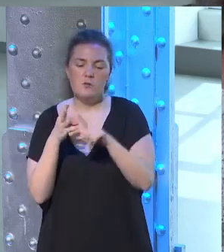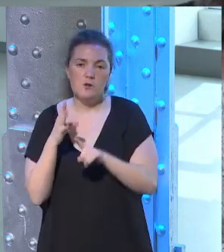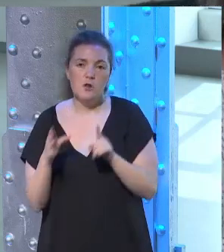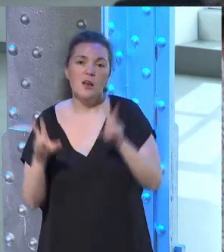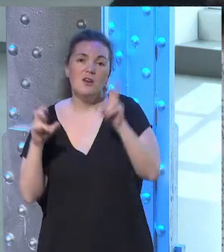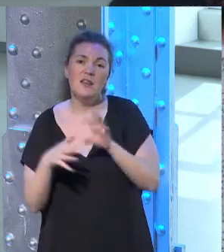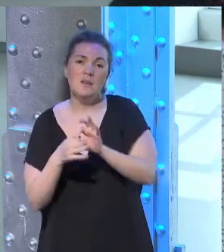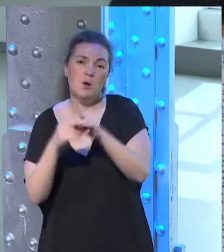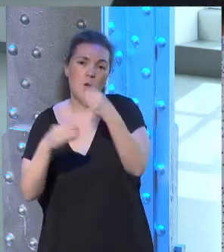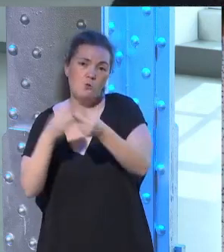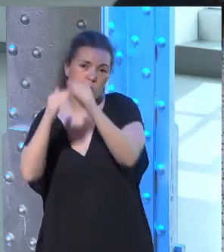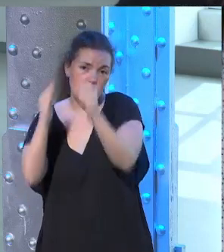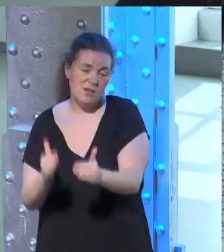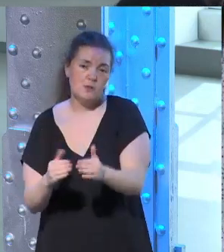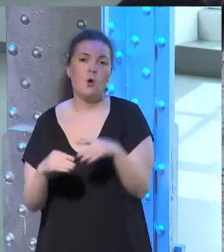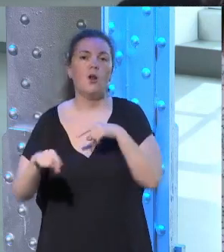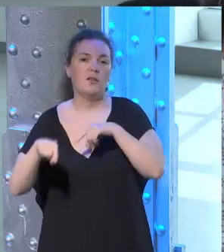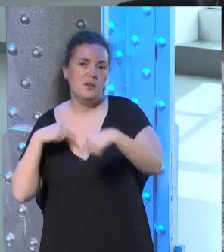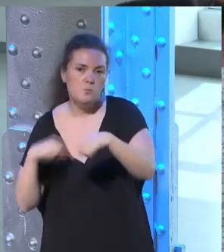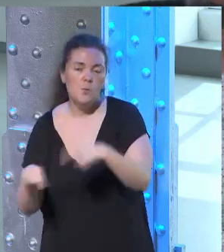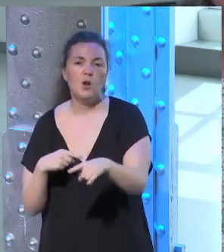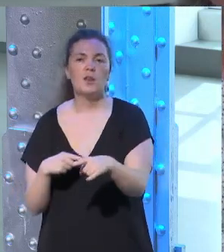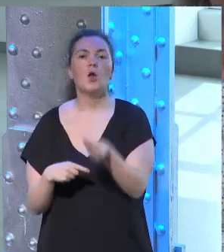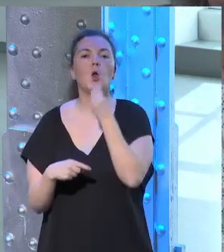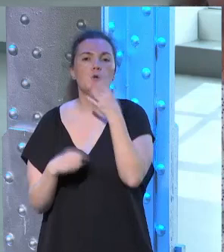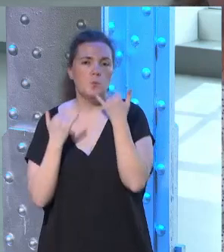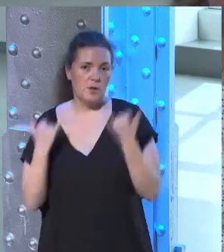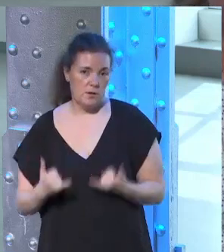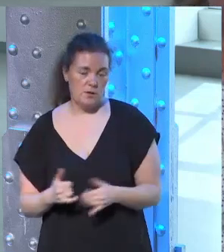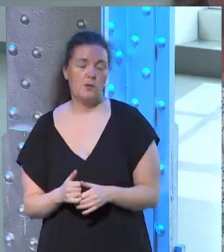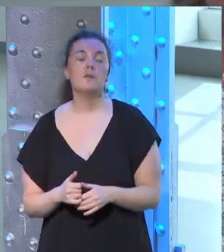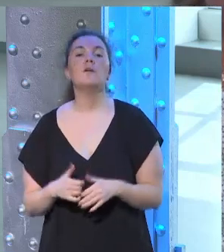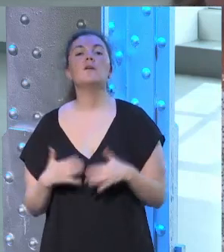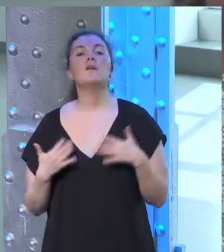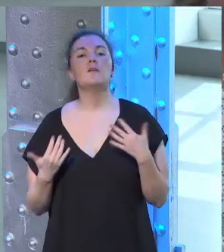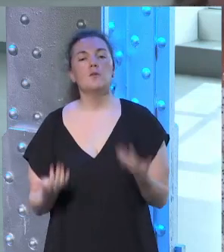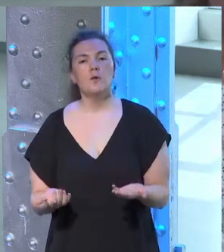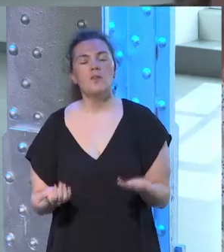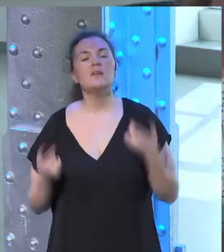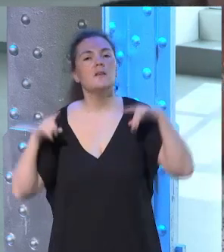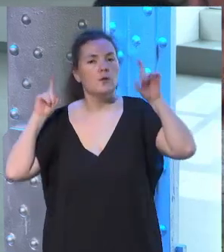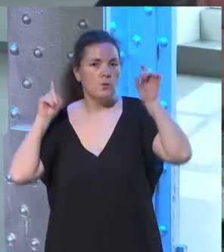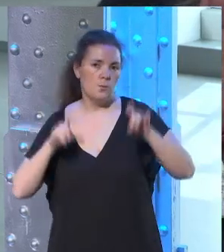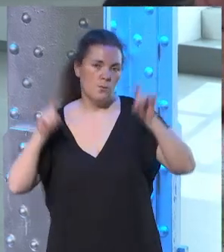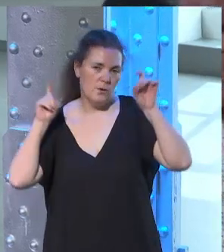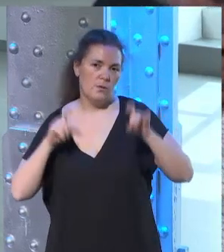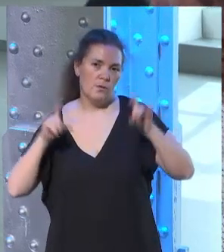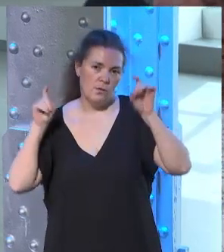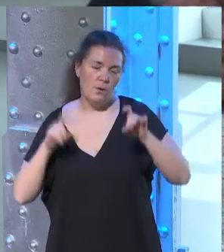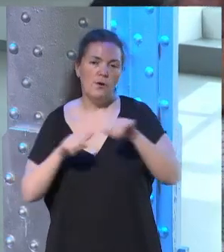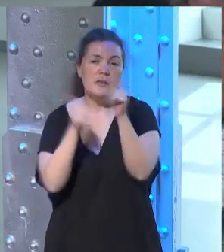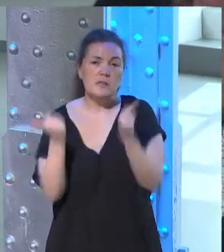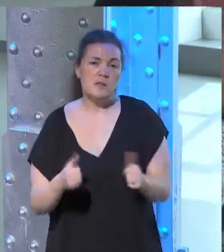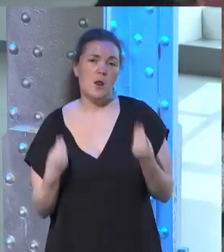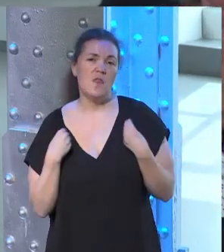doméstico, con el transporte, con el consumo energético. Por tanto, educación, estilo de